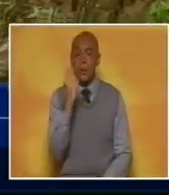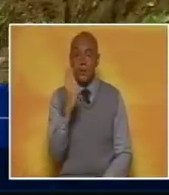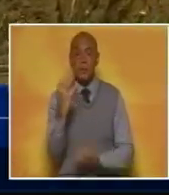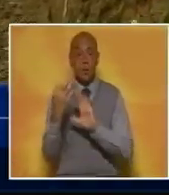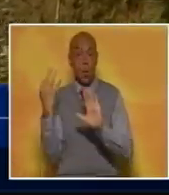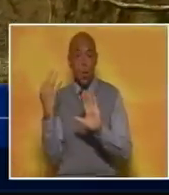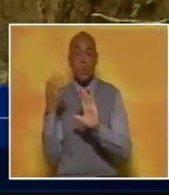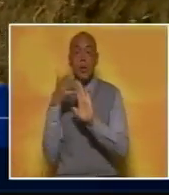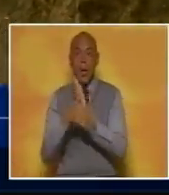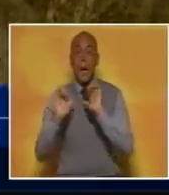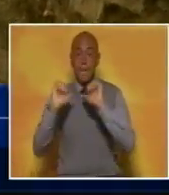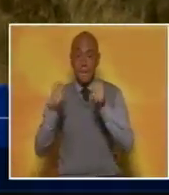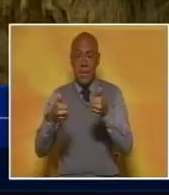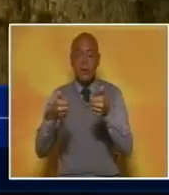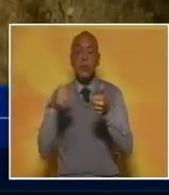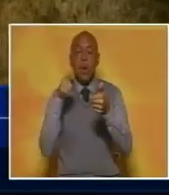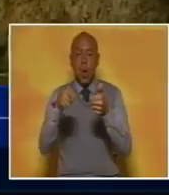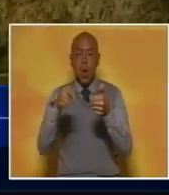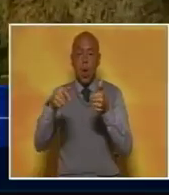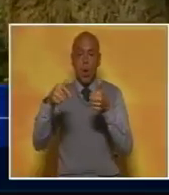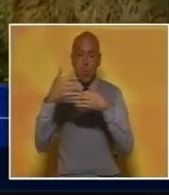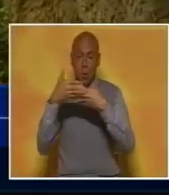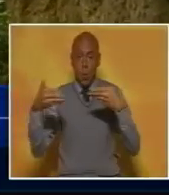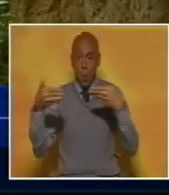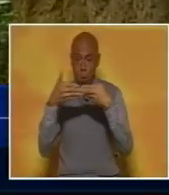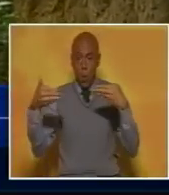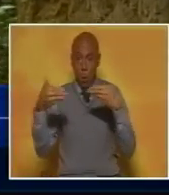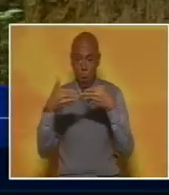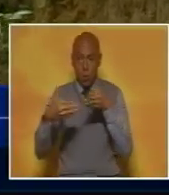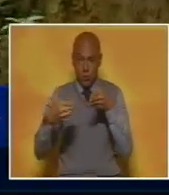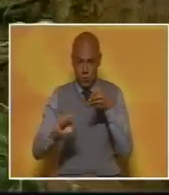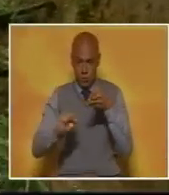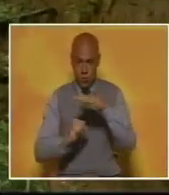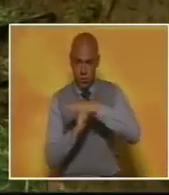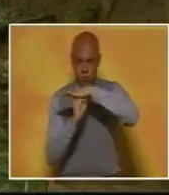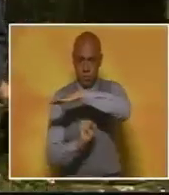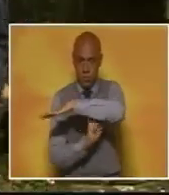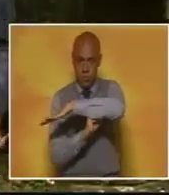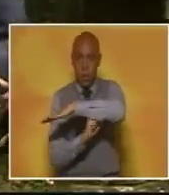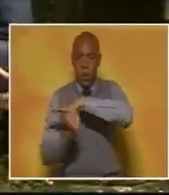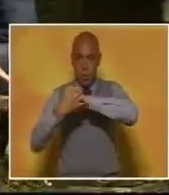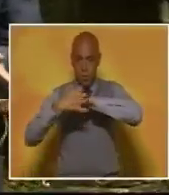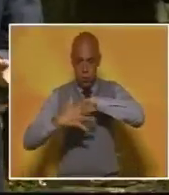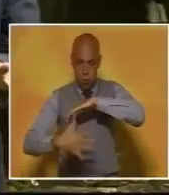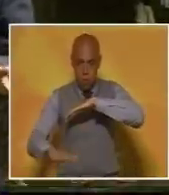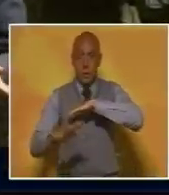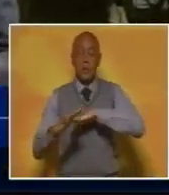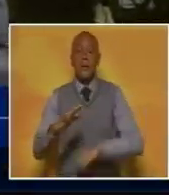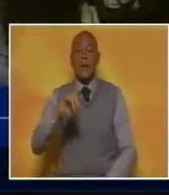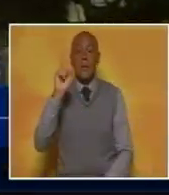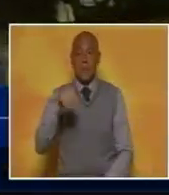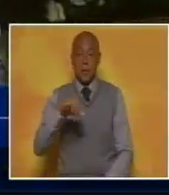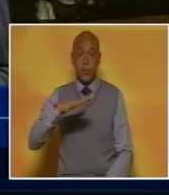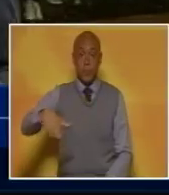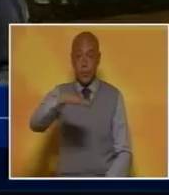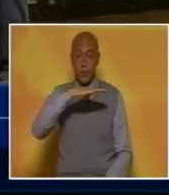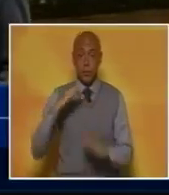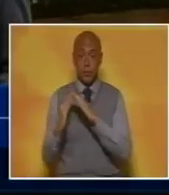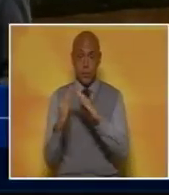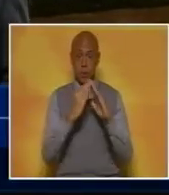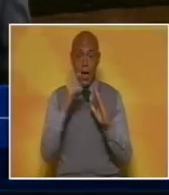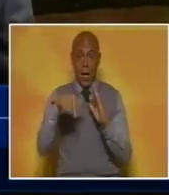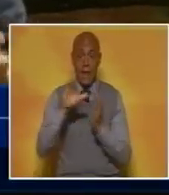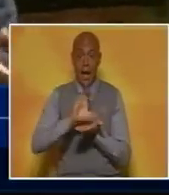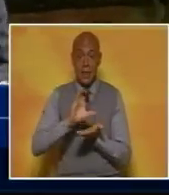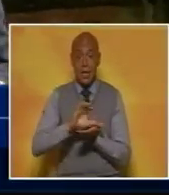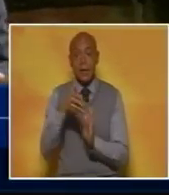comenzó el deslizamiento del muro de contención que sostiene las bases de las viviendas. Los habitantes del sector La Línea aquí en Catia esperan